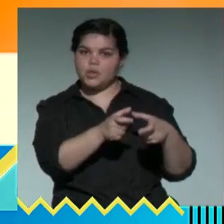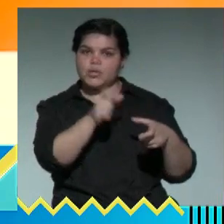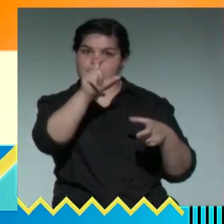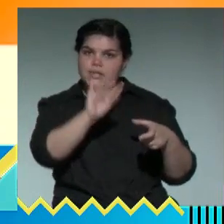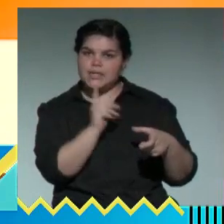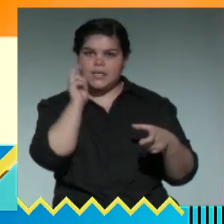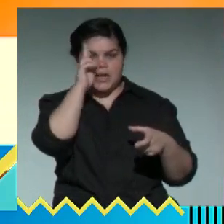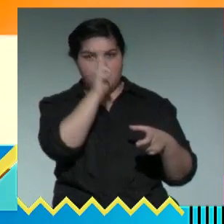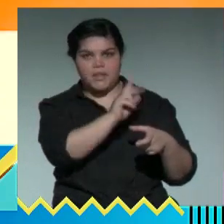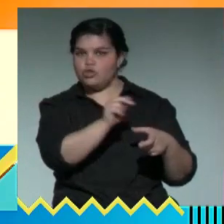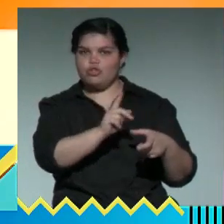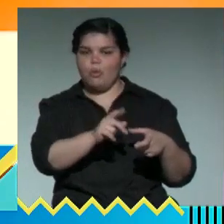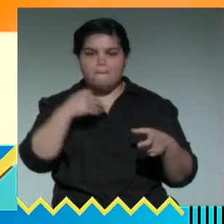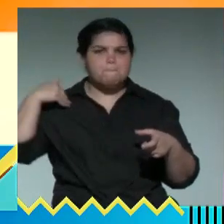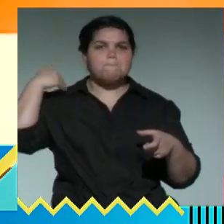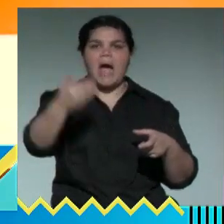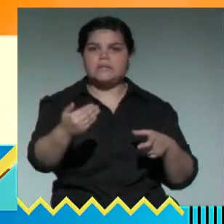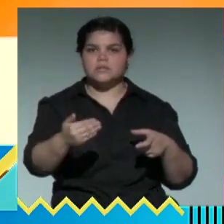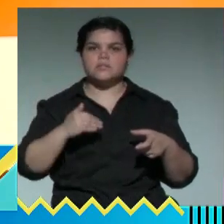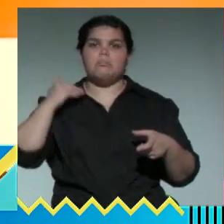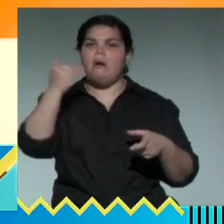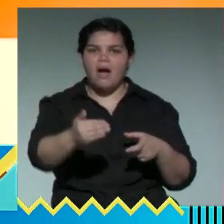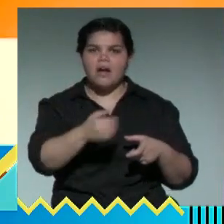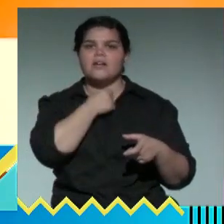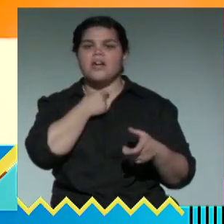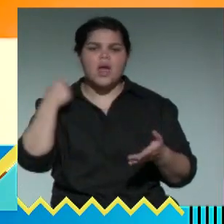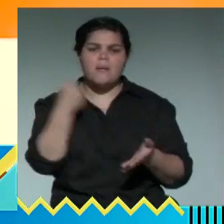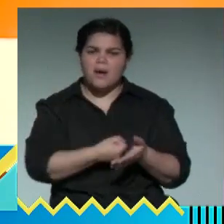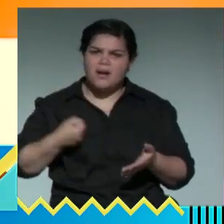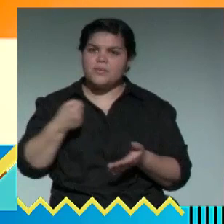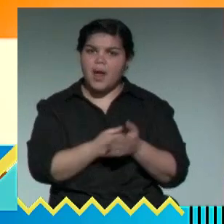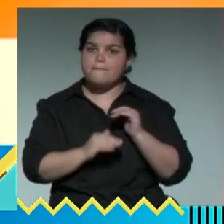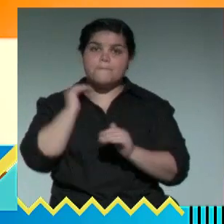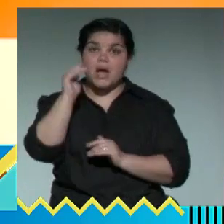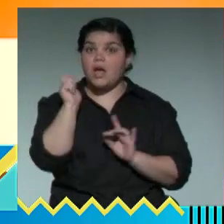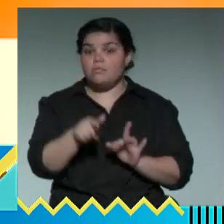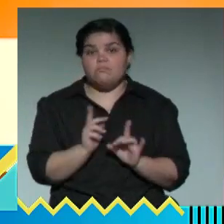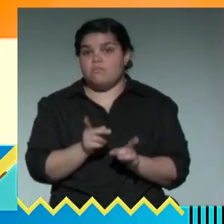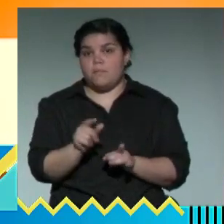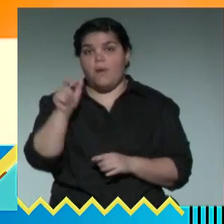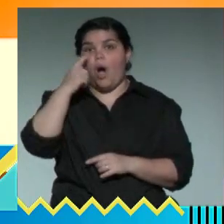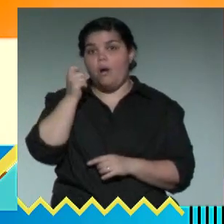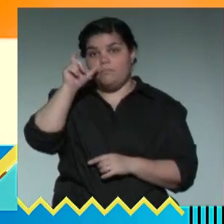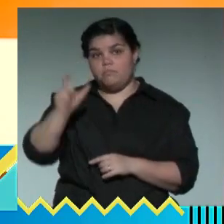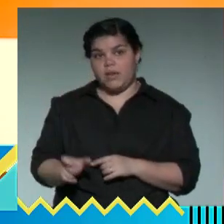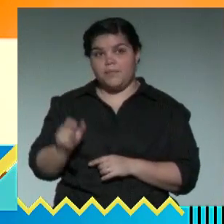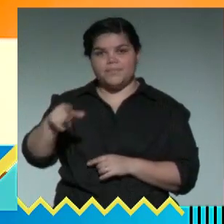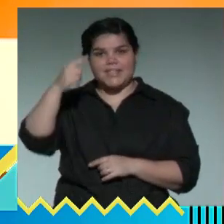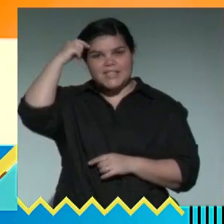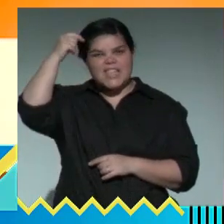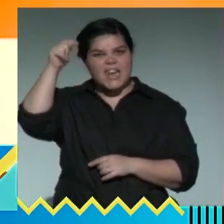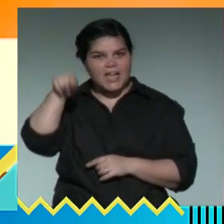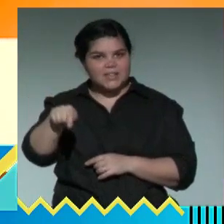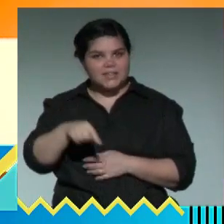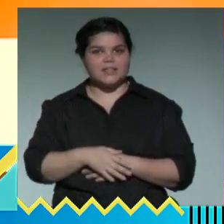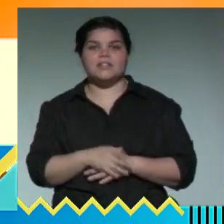paso adelante. Y Cerati siempre, que eso es algo muy marcado, siempre con el oído a